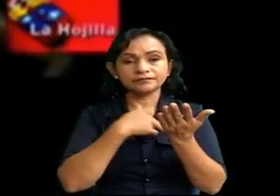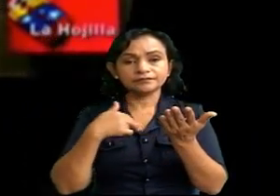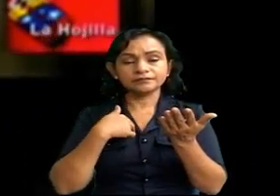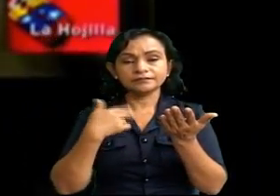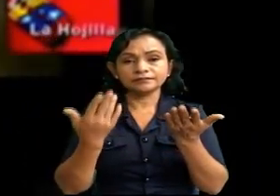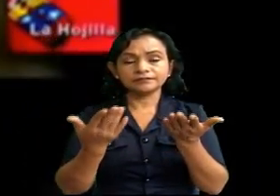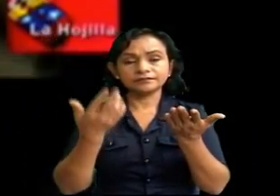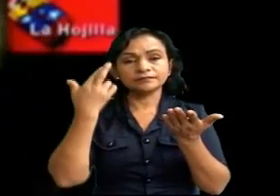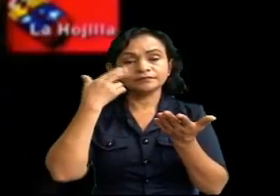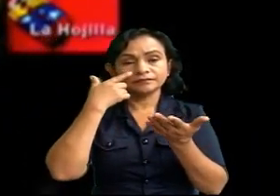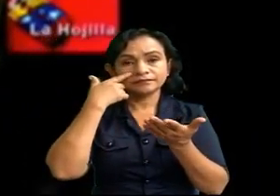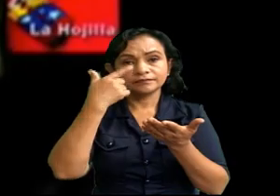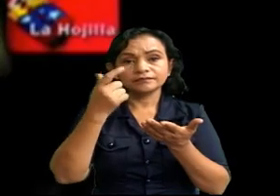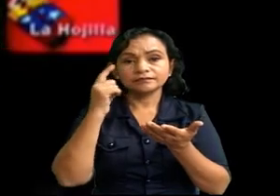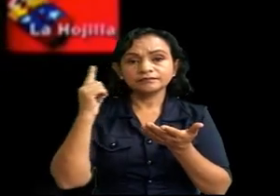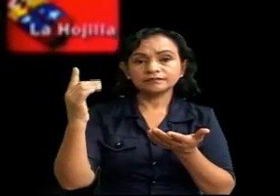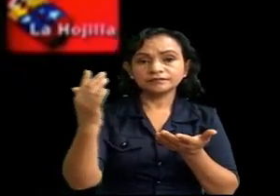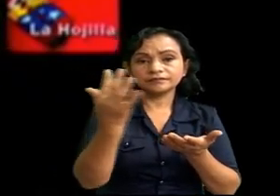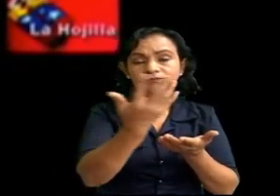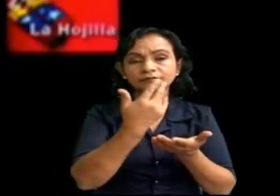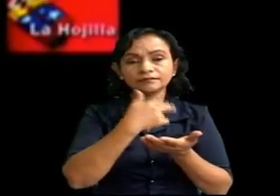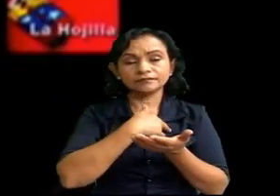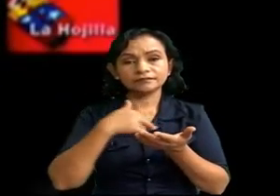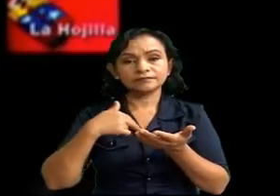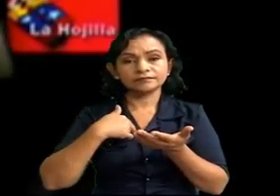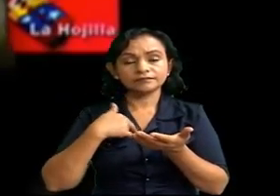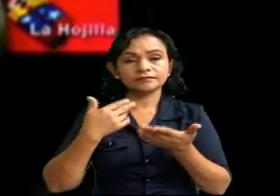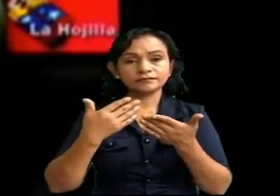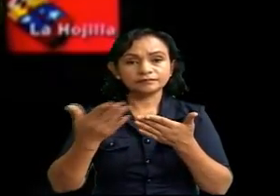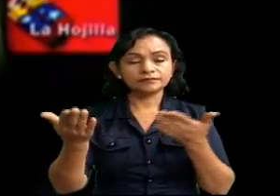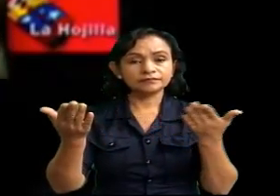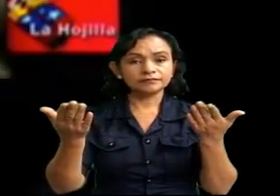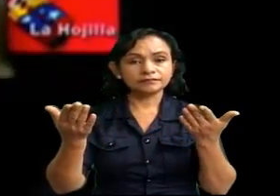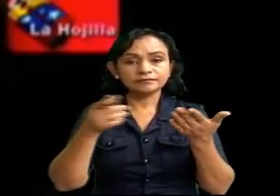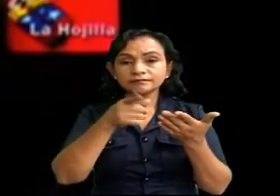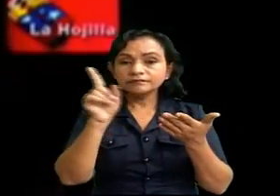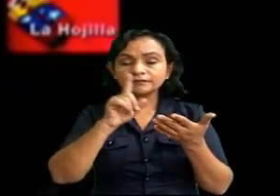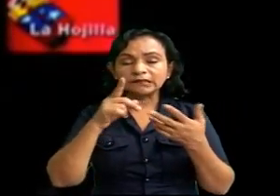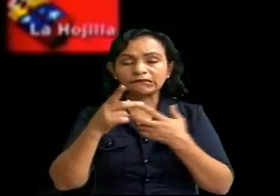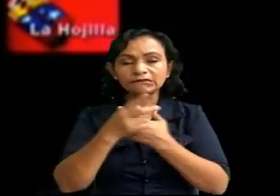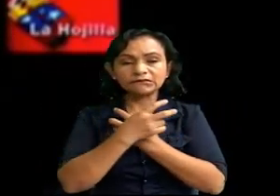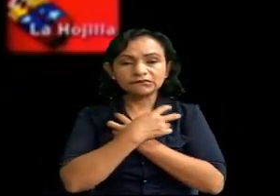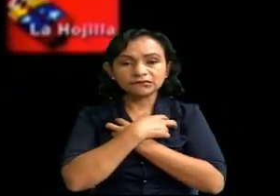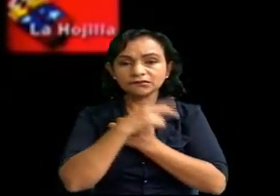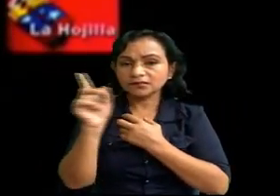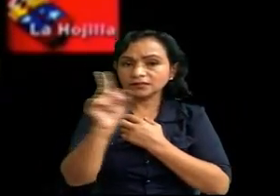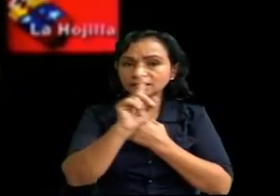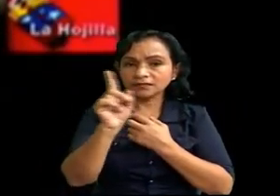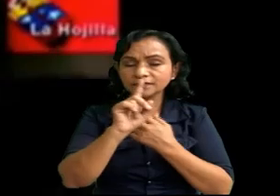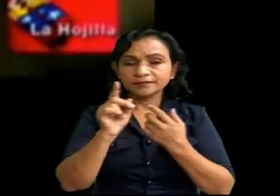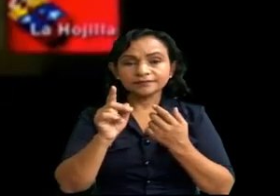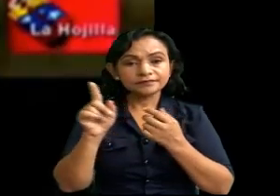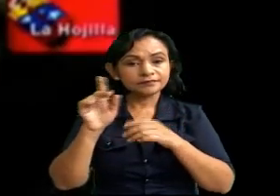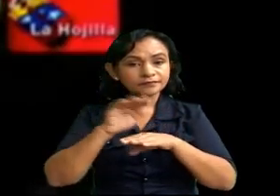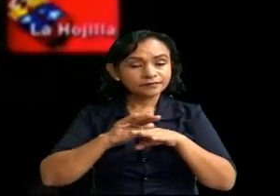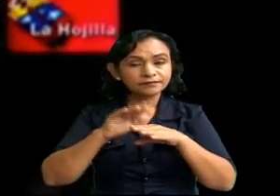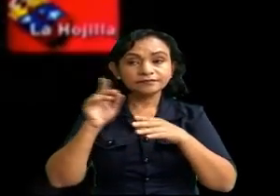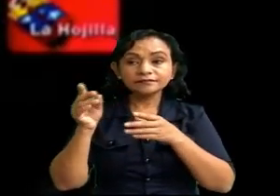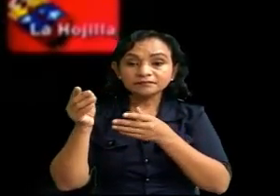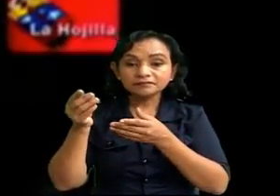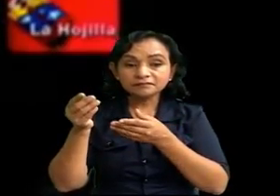Tienen que reconocer todo esto y sobre todo algo, ¿eh? Oye, no se dejen envenenar. No permitan que los